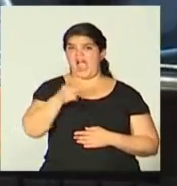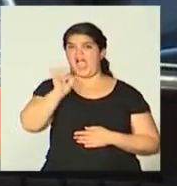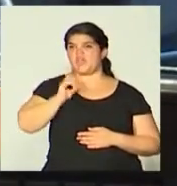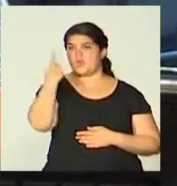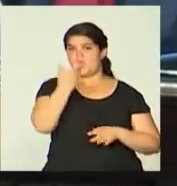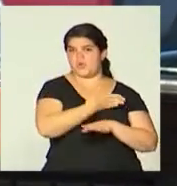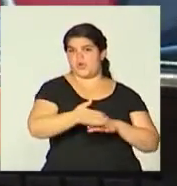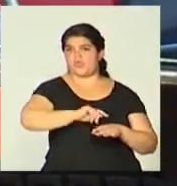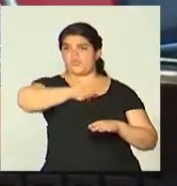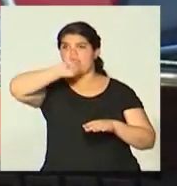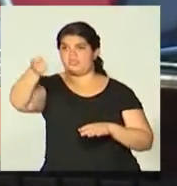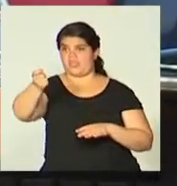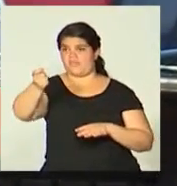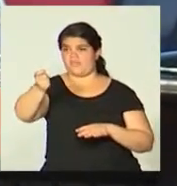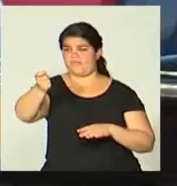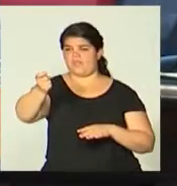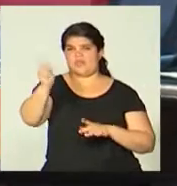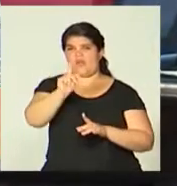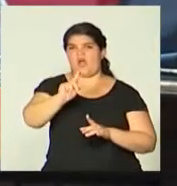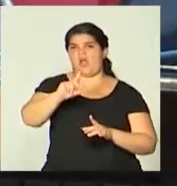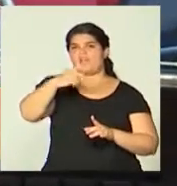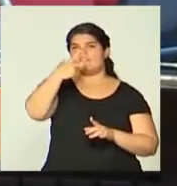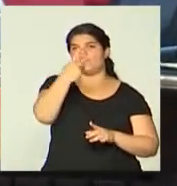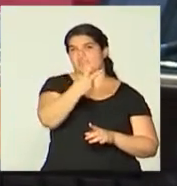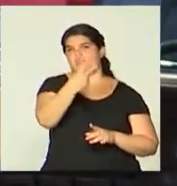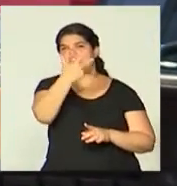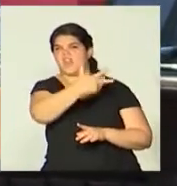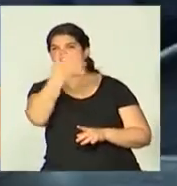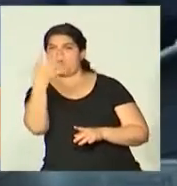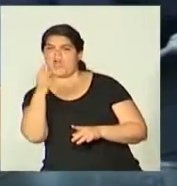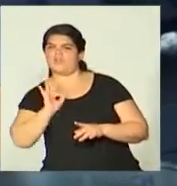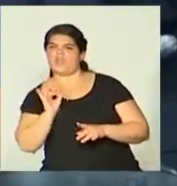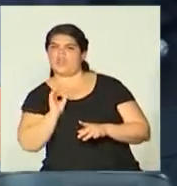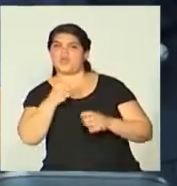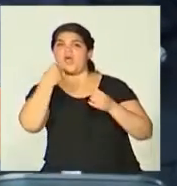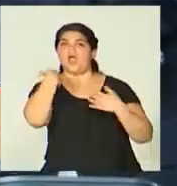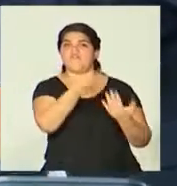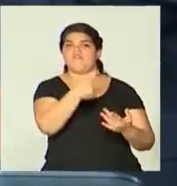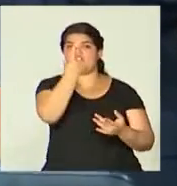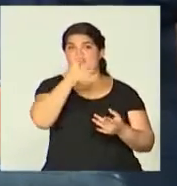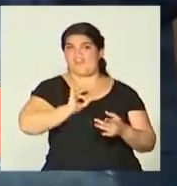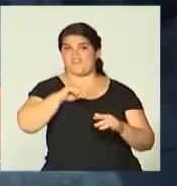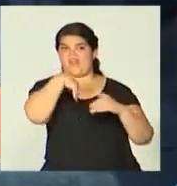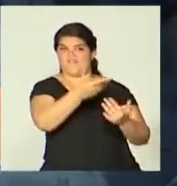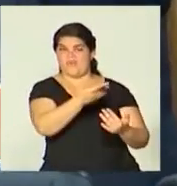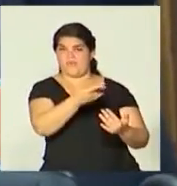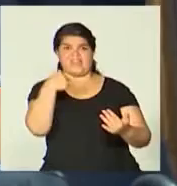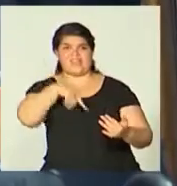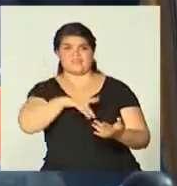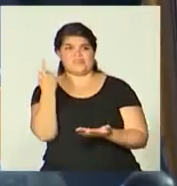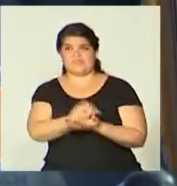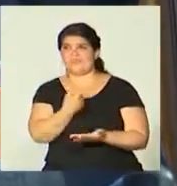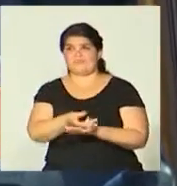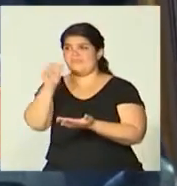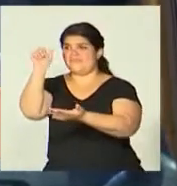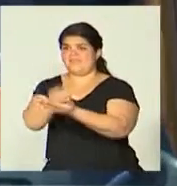año, sino era a 3 o 4 años, con un año de gracia por el capital, y ni siquiera consiguieron eso, consiguieron